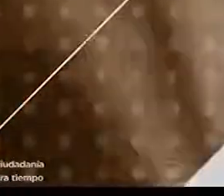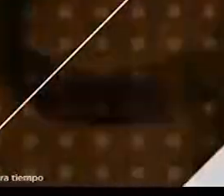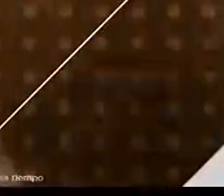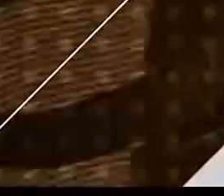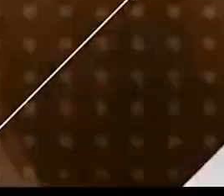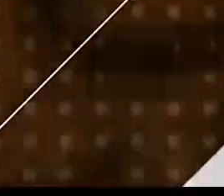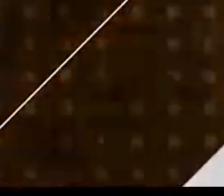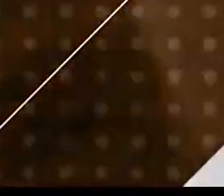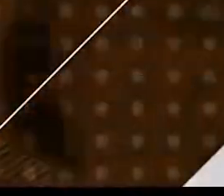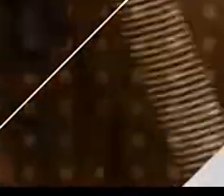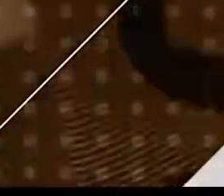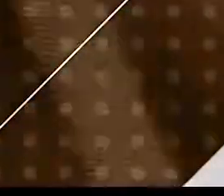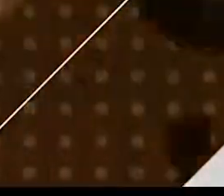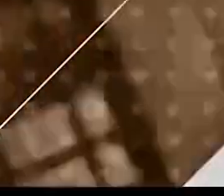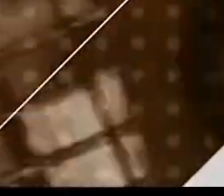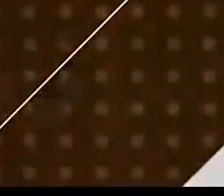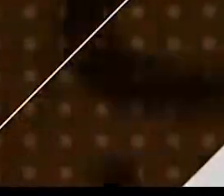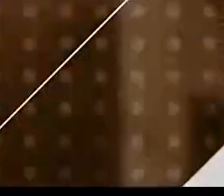i